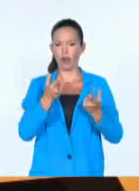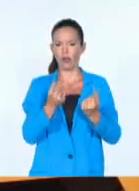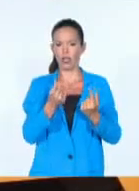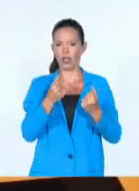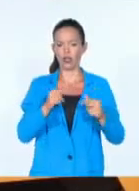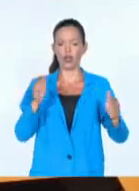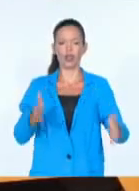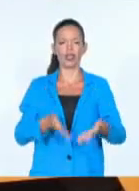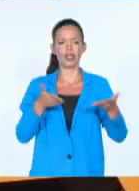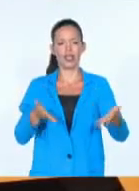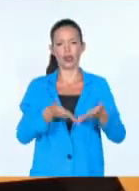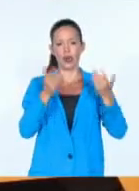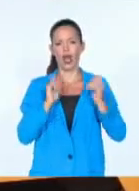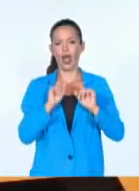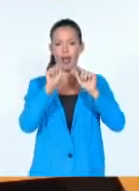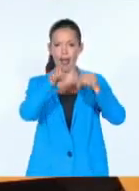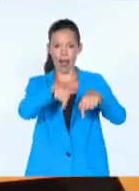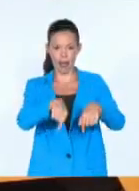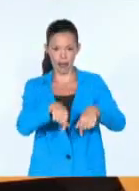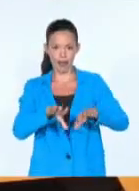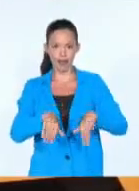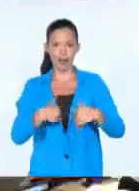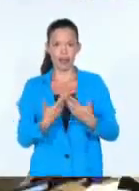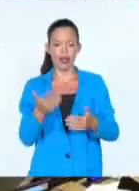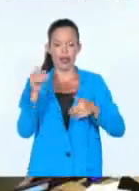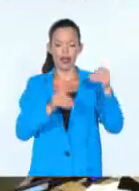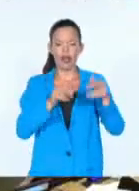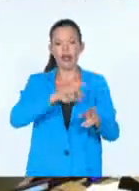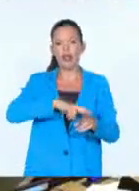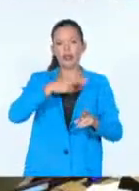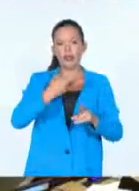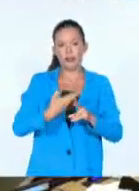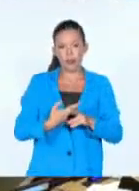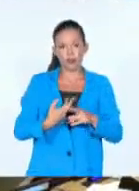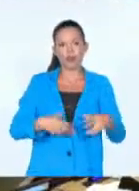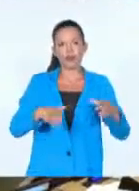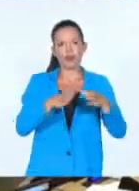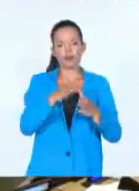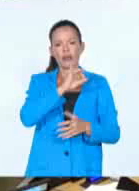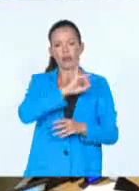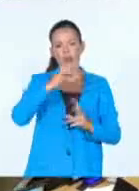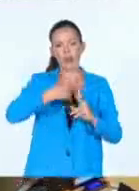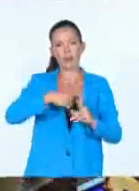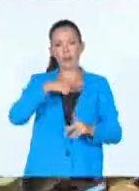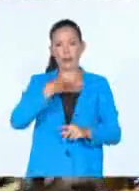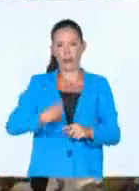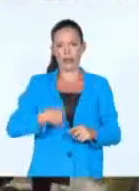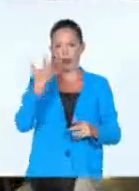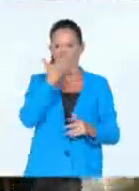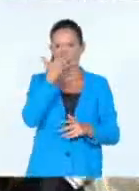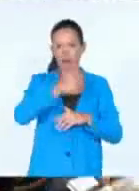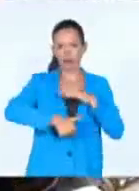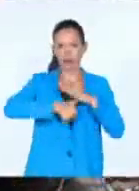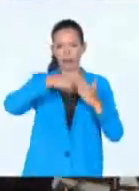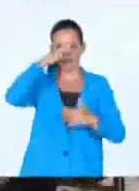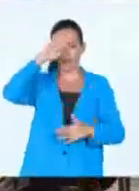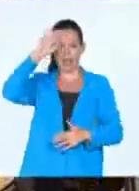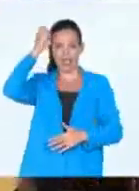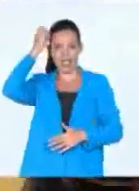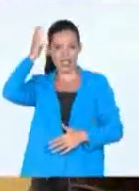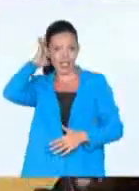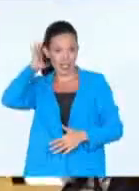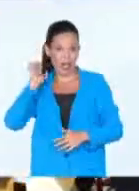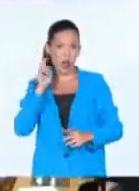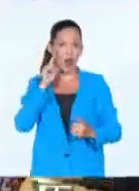desarrollo, en el que intervino, en representación del Grupo de los 77 y China, el presidente cubano Miguel Díaz-Canel Bermúdez, con el fin de